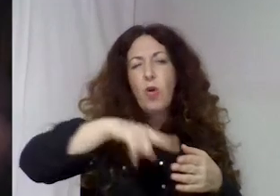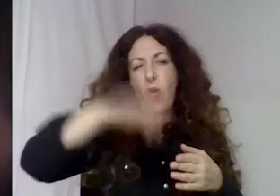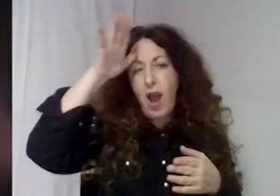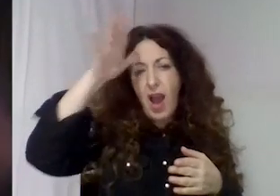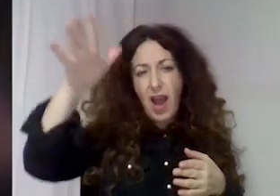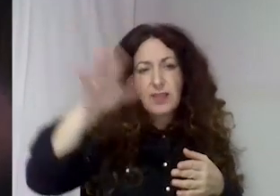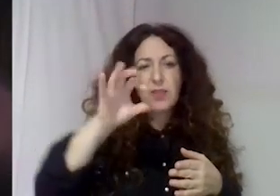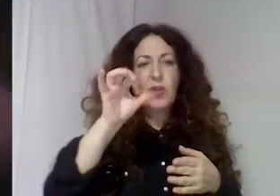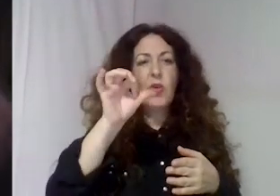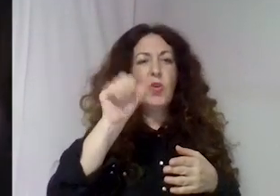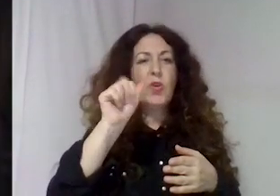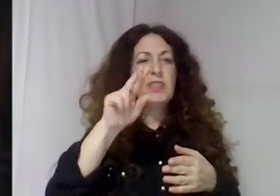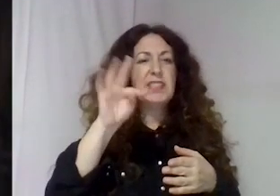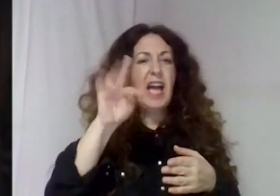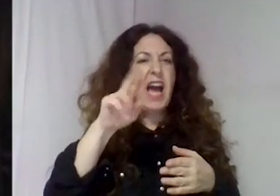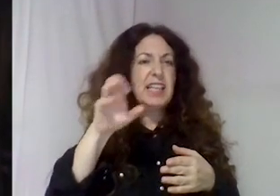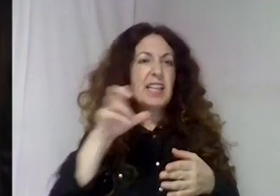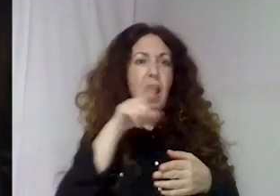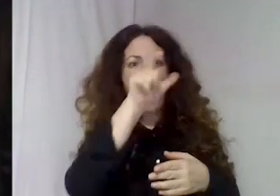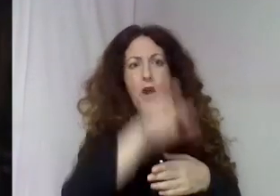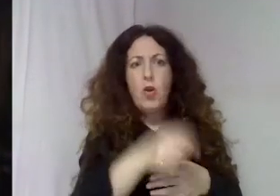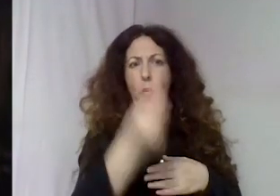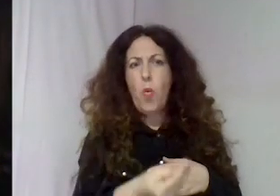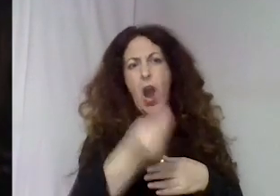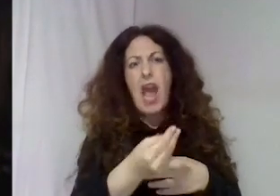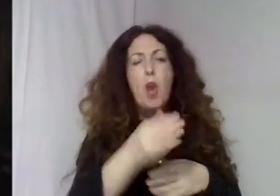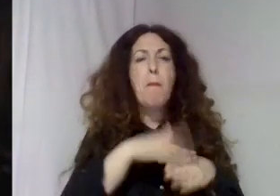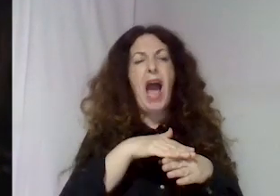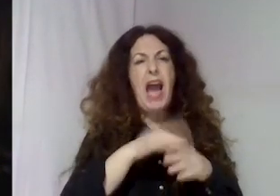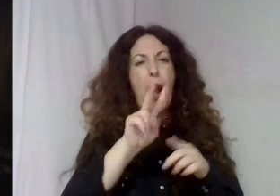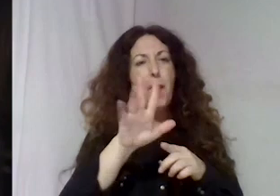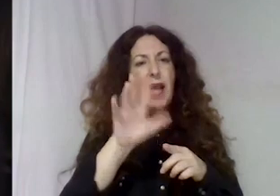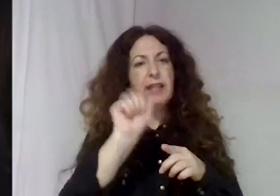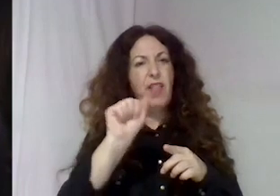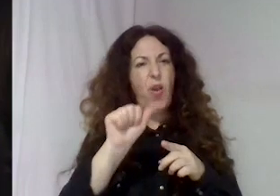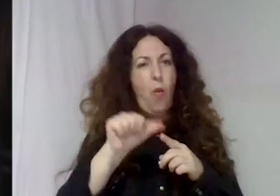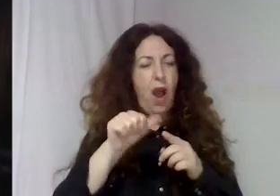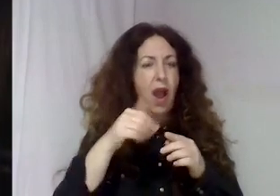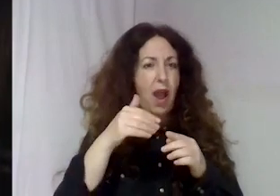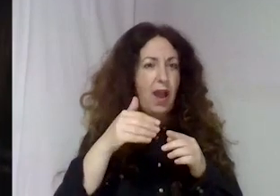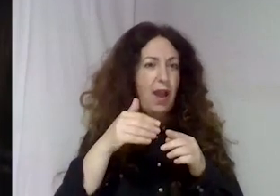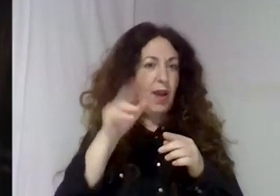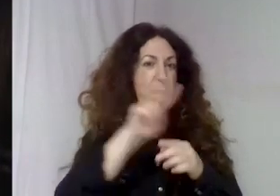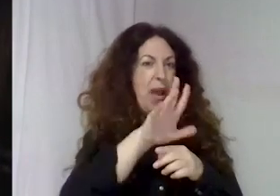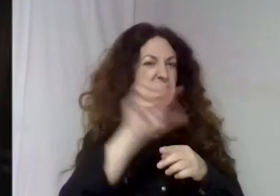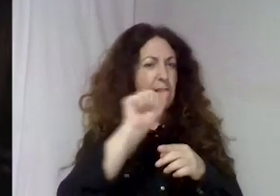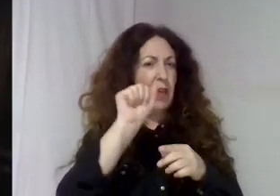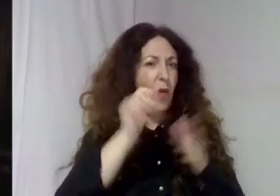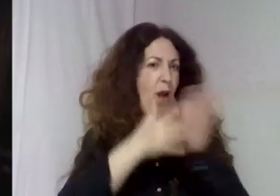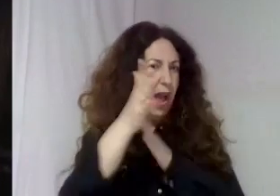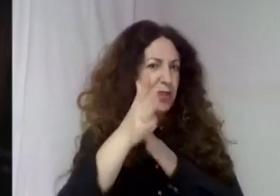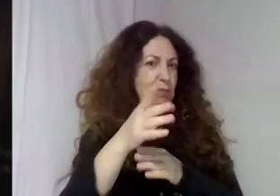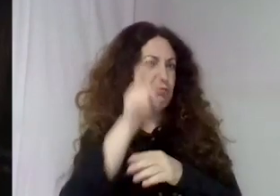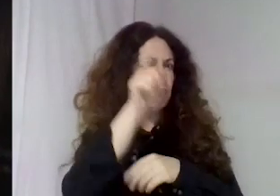razón. Pero volviendo a nuestros dos grandes maestros franceses, Althusser asesina a su